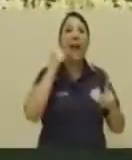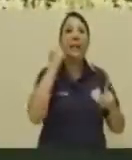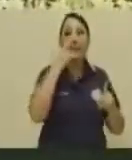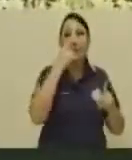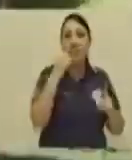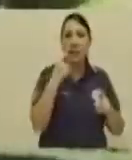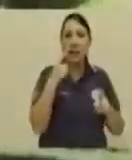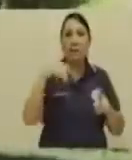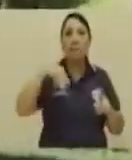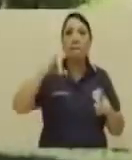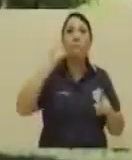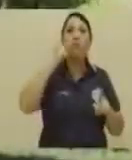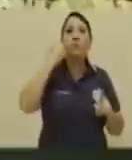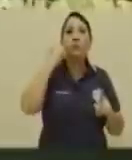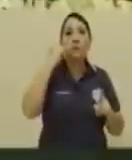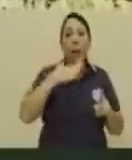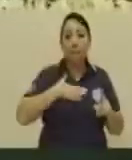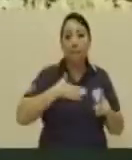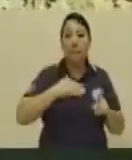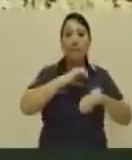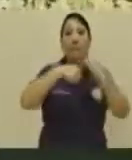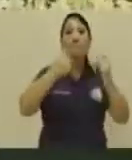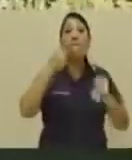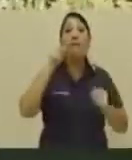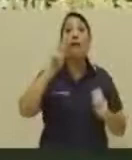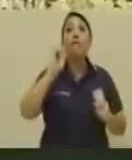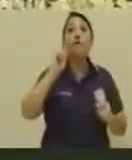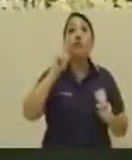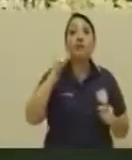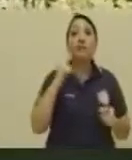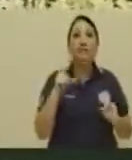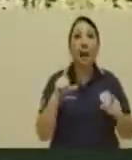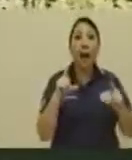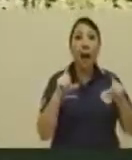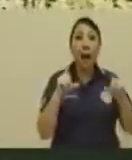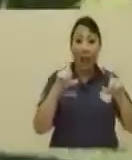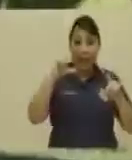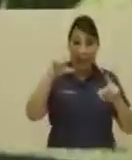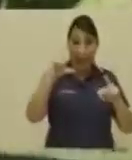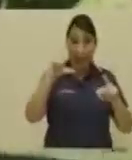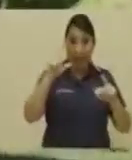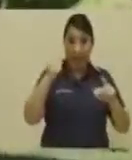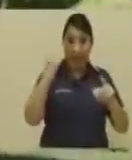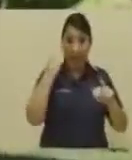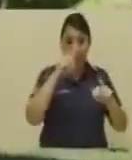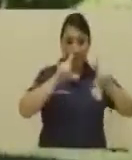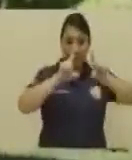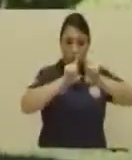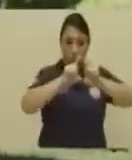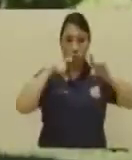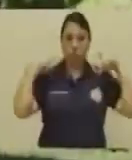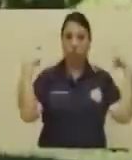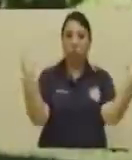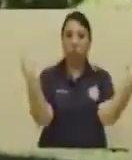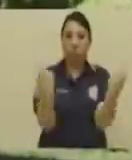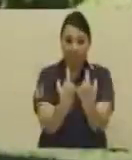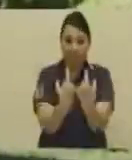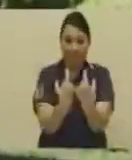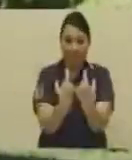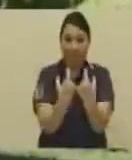mi favorita. Clase, vamos a hacer la letra C, unen los pulgares, hacen un círculo hacia